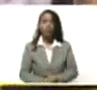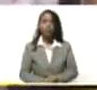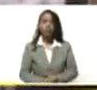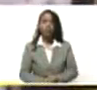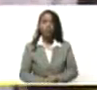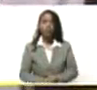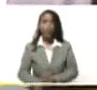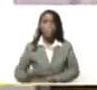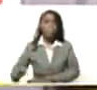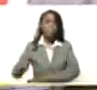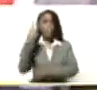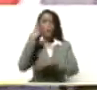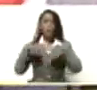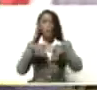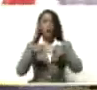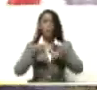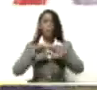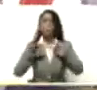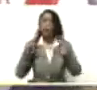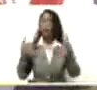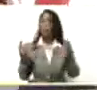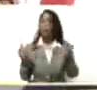En primer lugar, la pandemia.